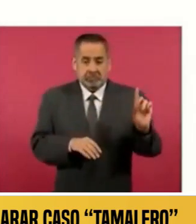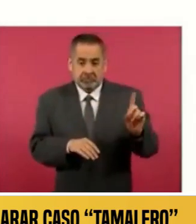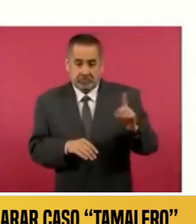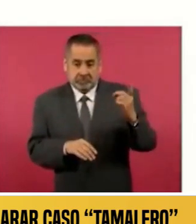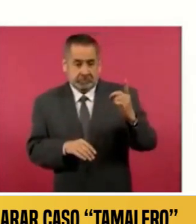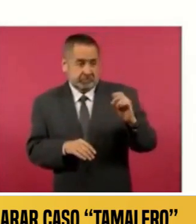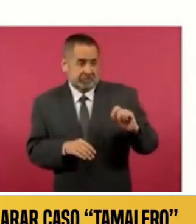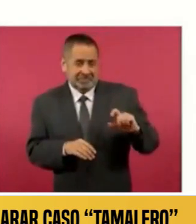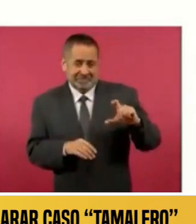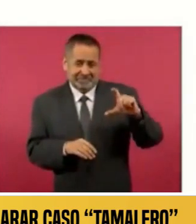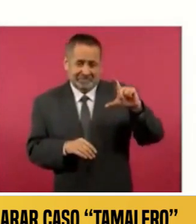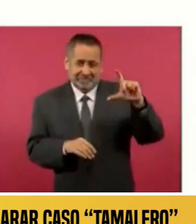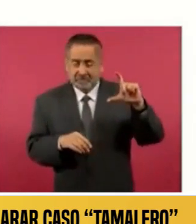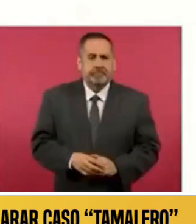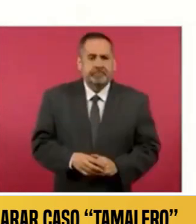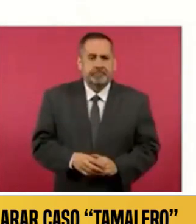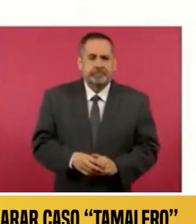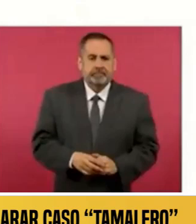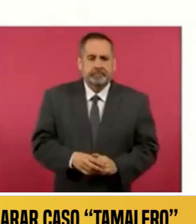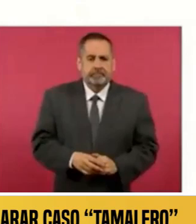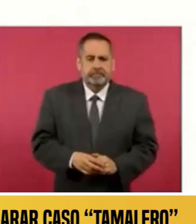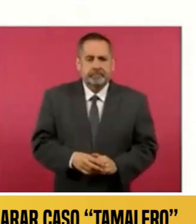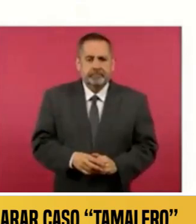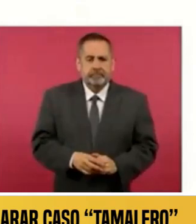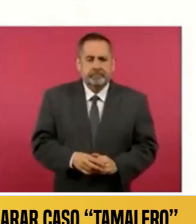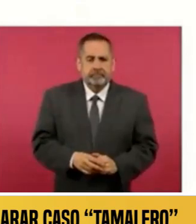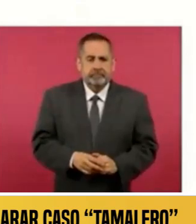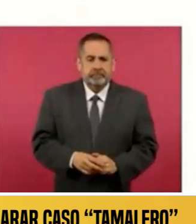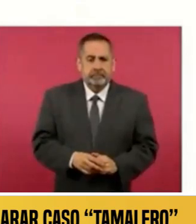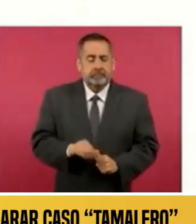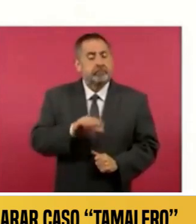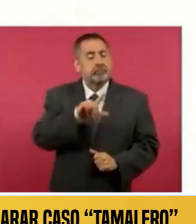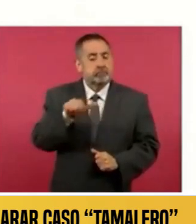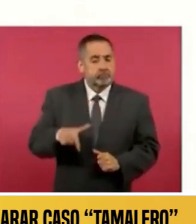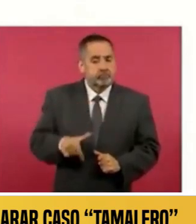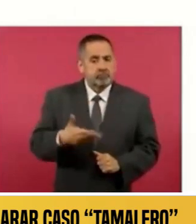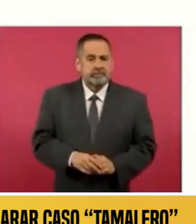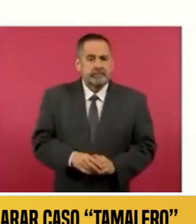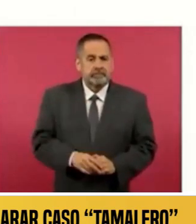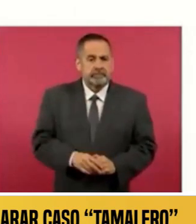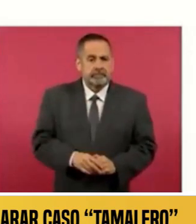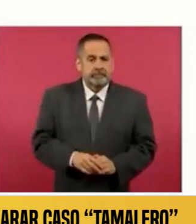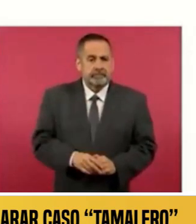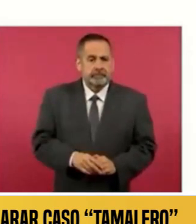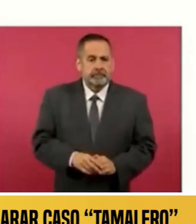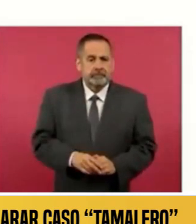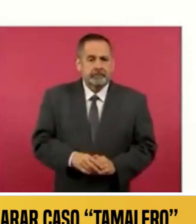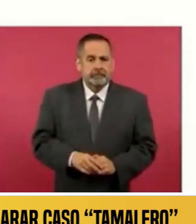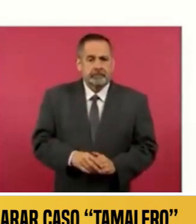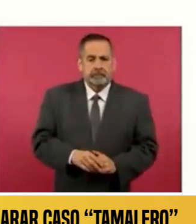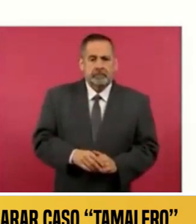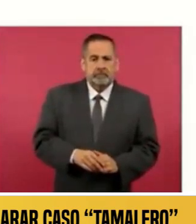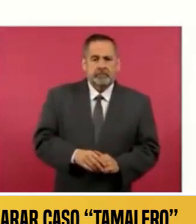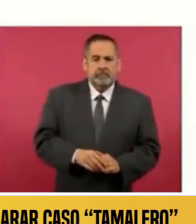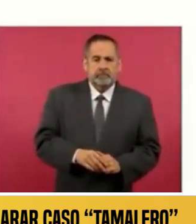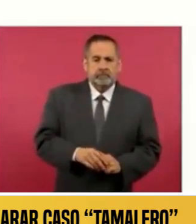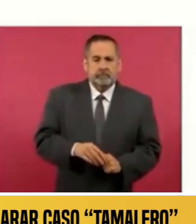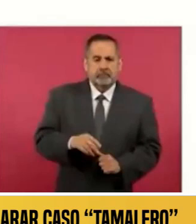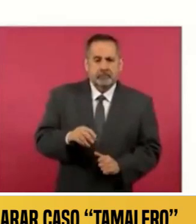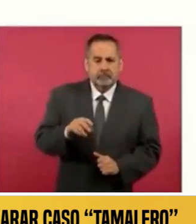Fue una gran evaluación con el presidente Salinas treinta y cinco